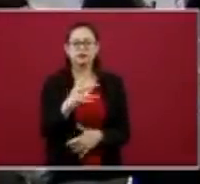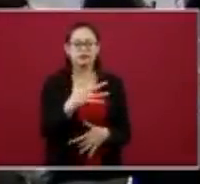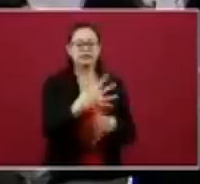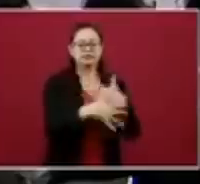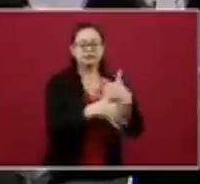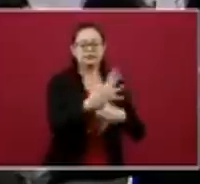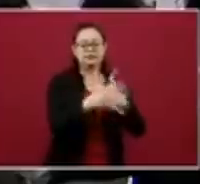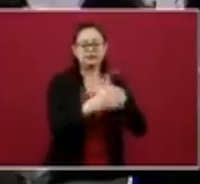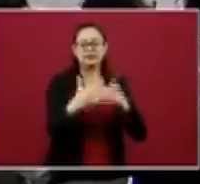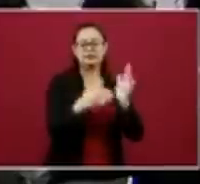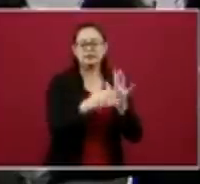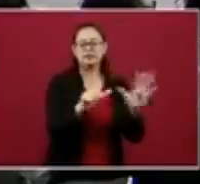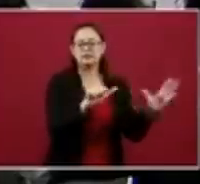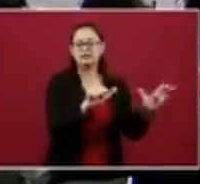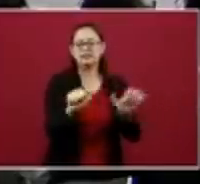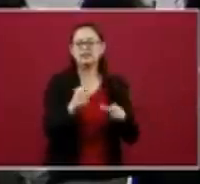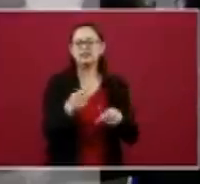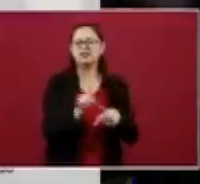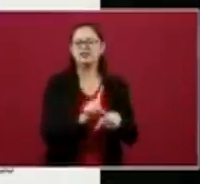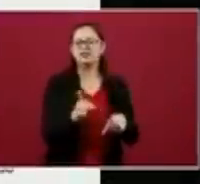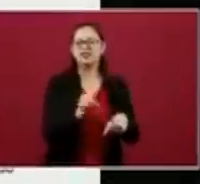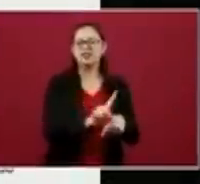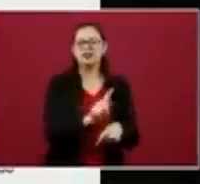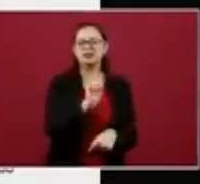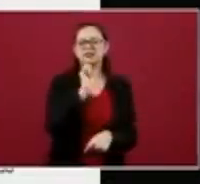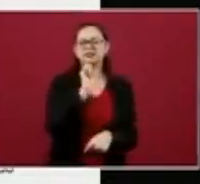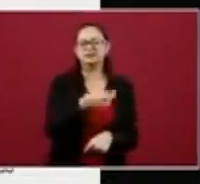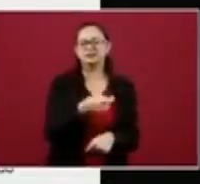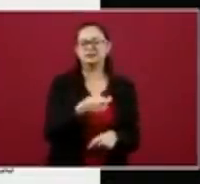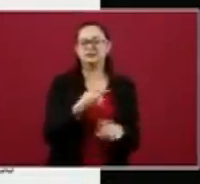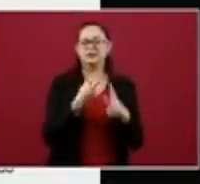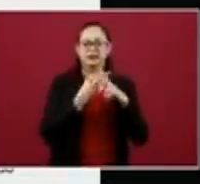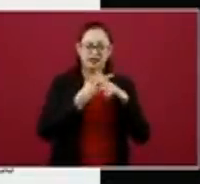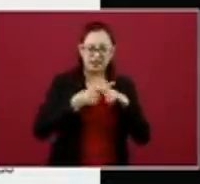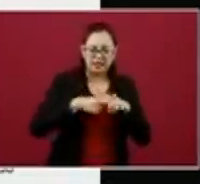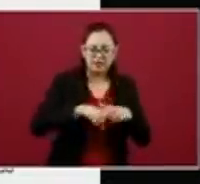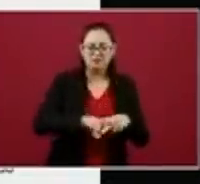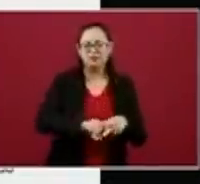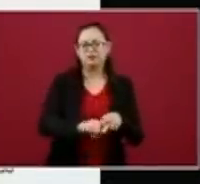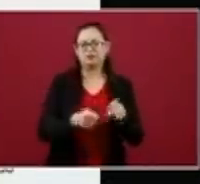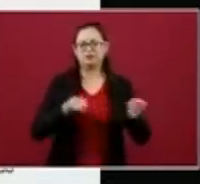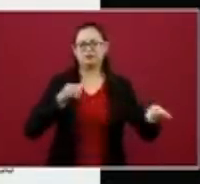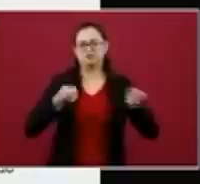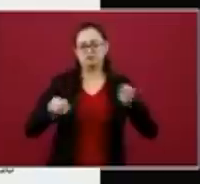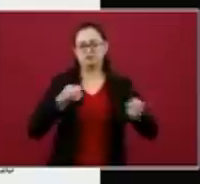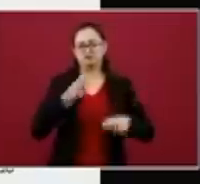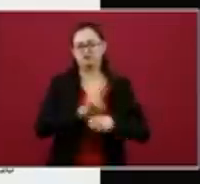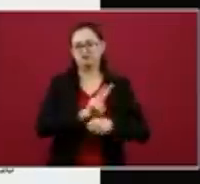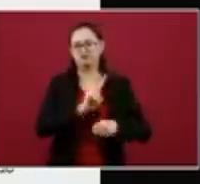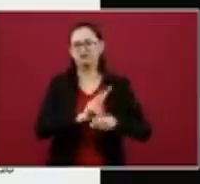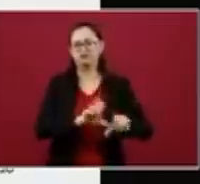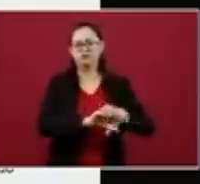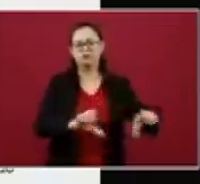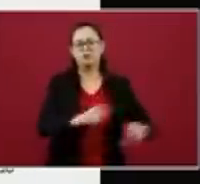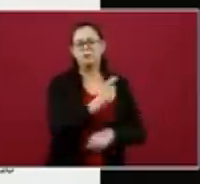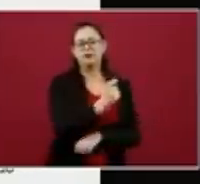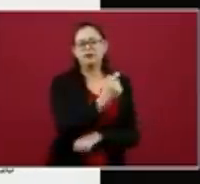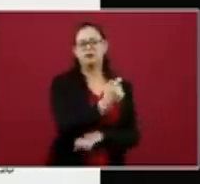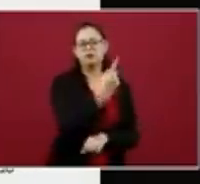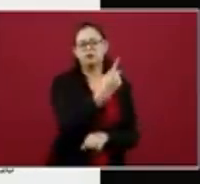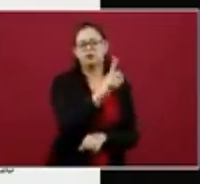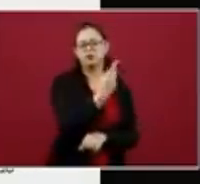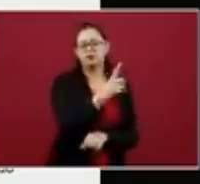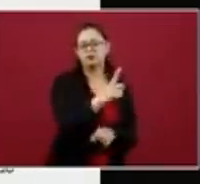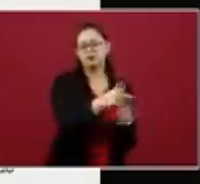15,600 barriles diarios es el promedio desde que iniciamos el control de ductos, desde el 21 de diciembre